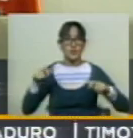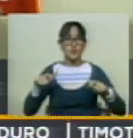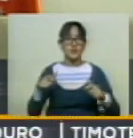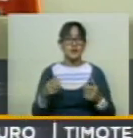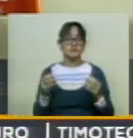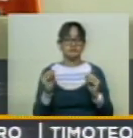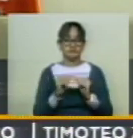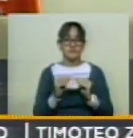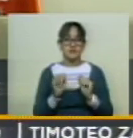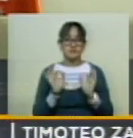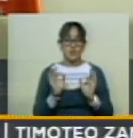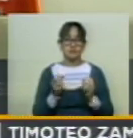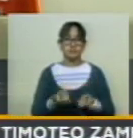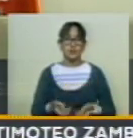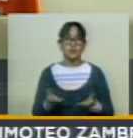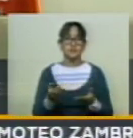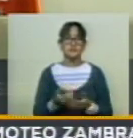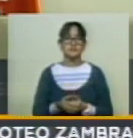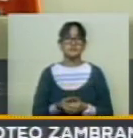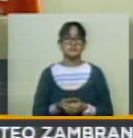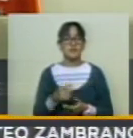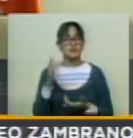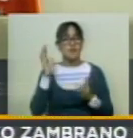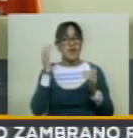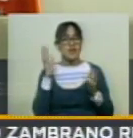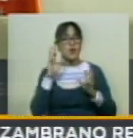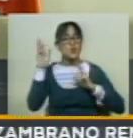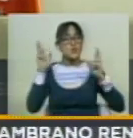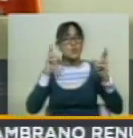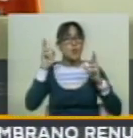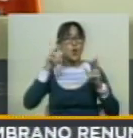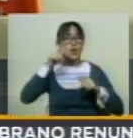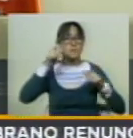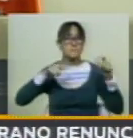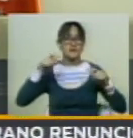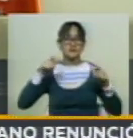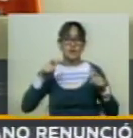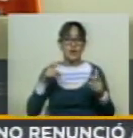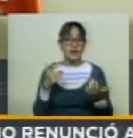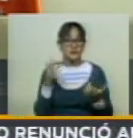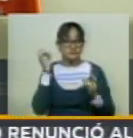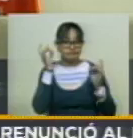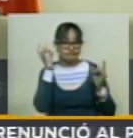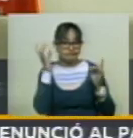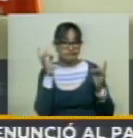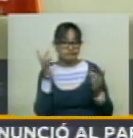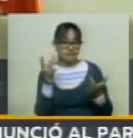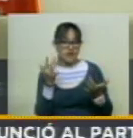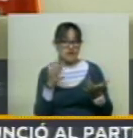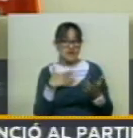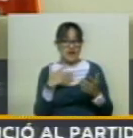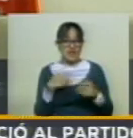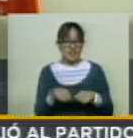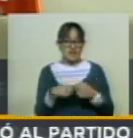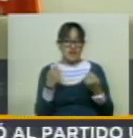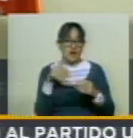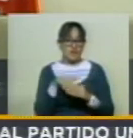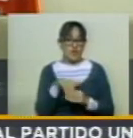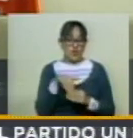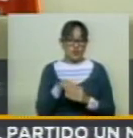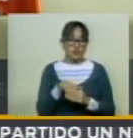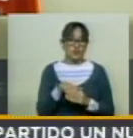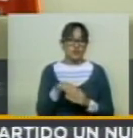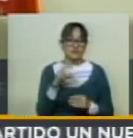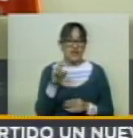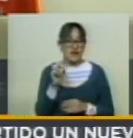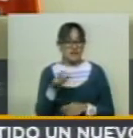fue emitido. Son bolas que comienzan a lanzar para evitar, para desestimar el voto,